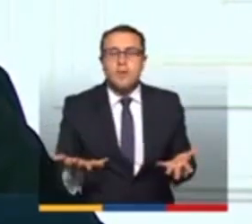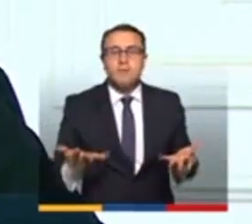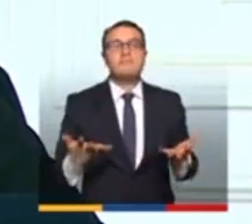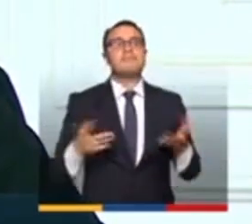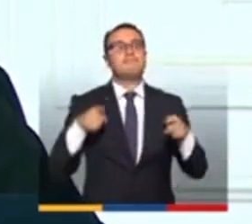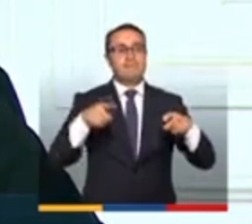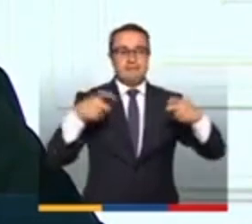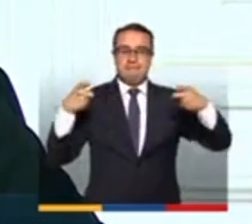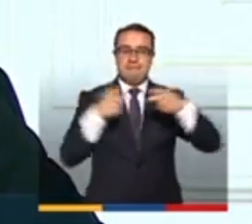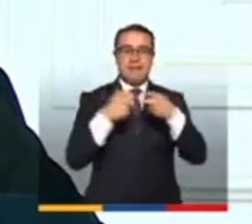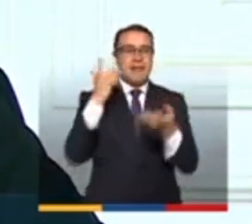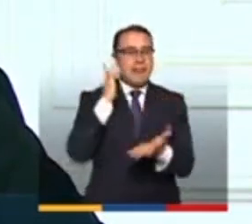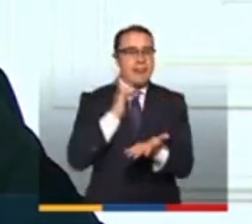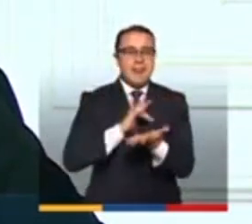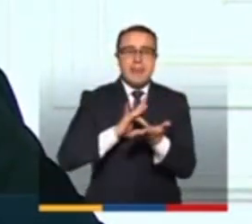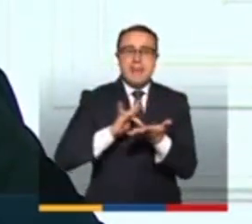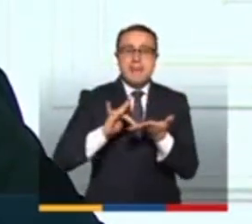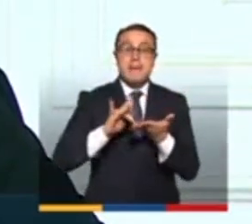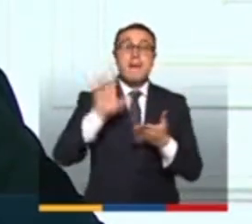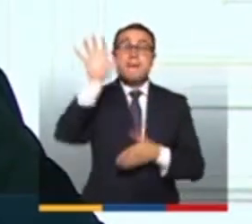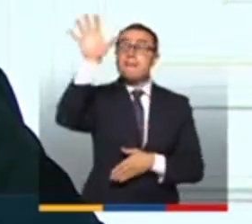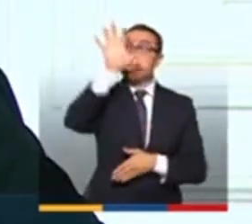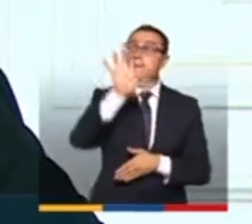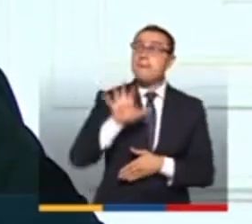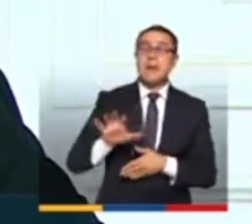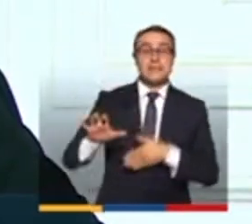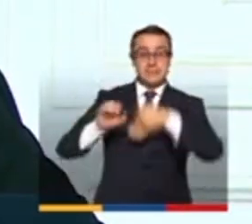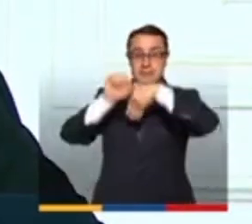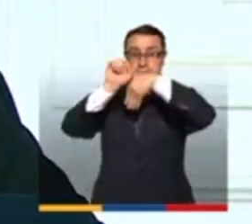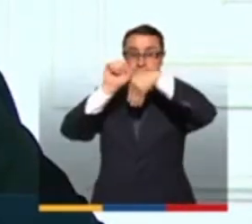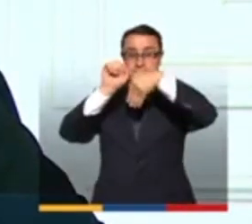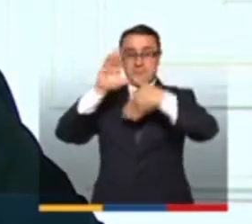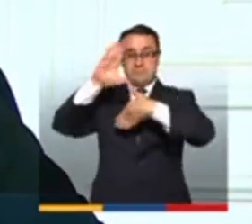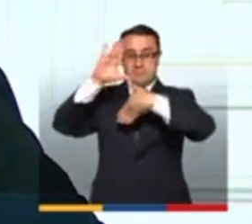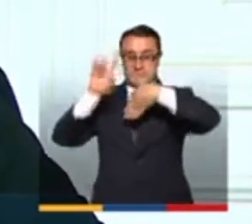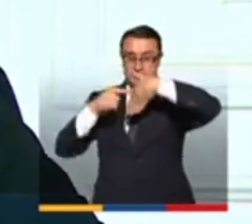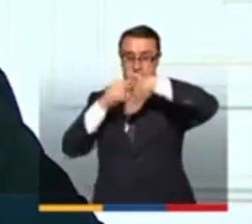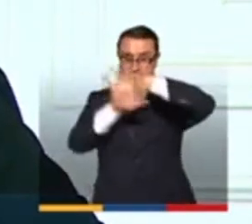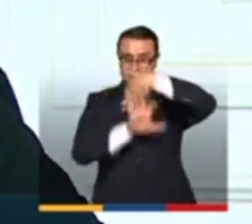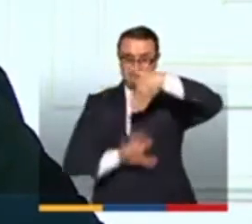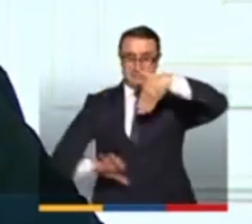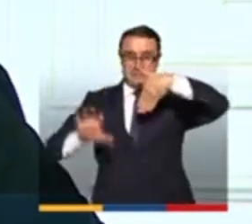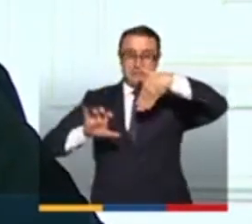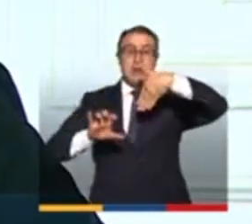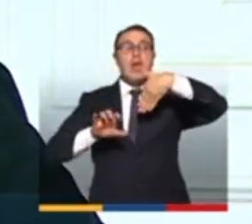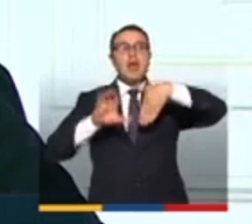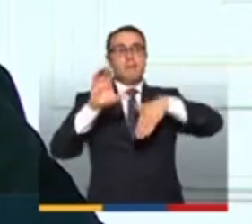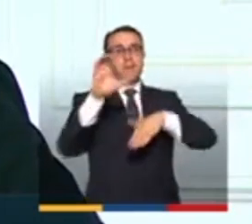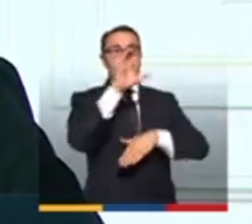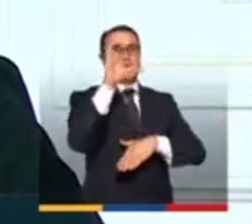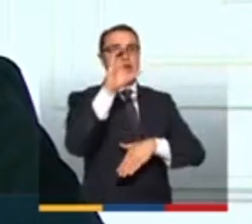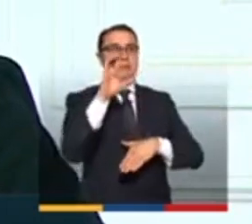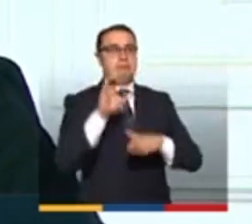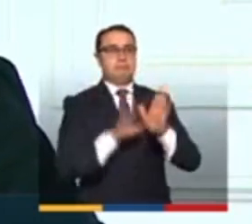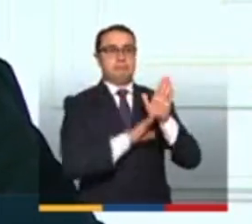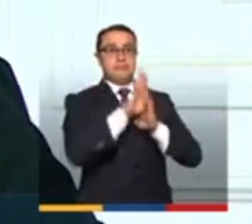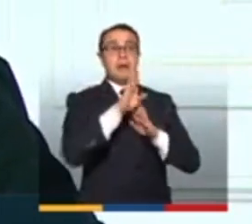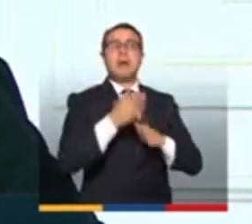energías limpias. La mayoría de los países suramericanos está por delante, comenzando por